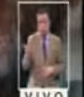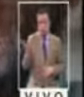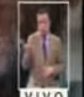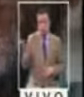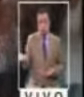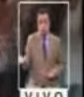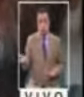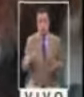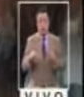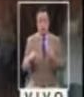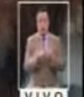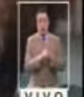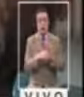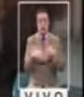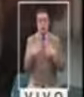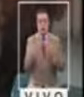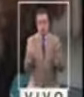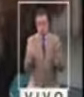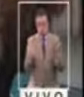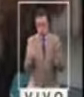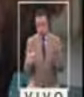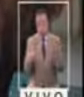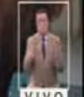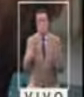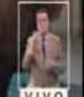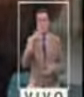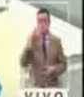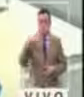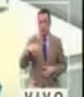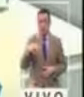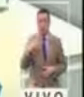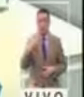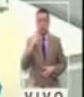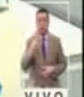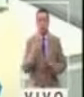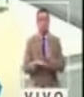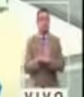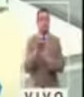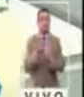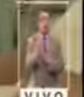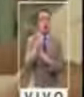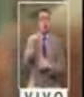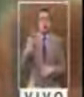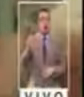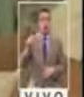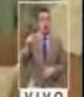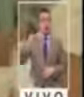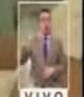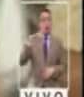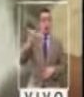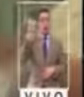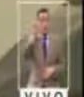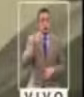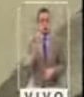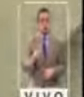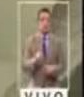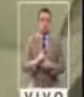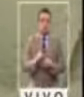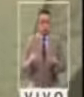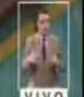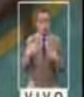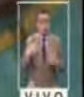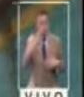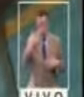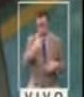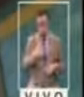Agrega que si bien la ley faculta la revisión de los planes en forma anual, no así las alzas unilaterales y arbitrarias ante las que el